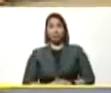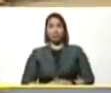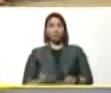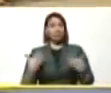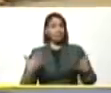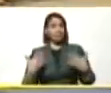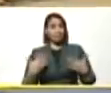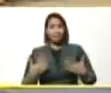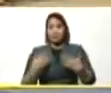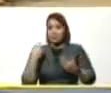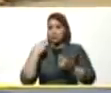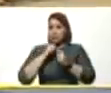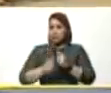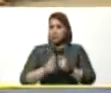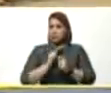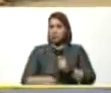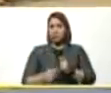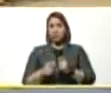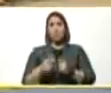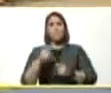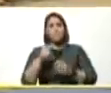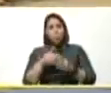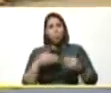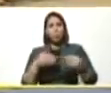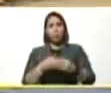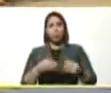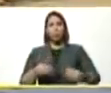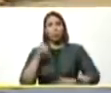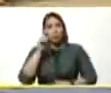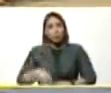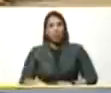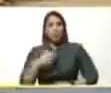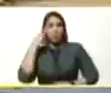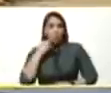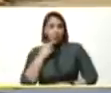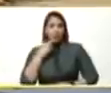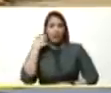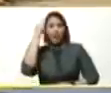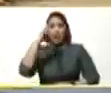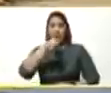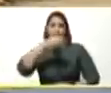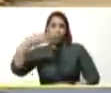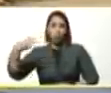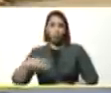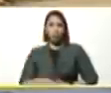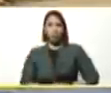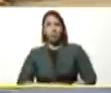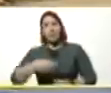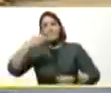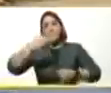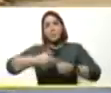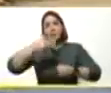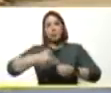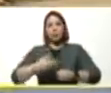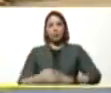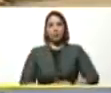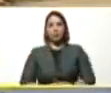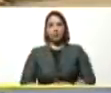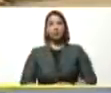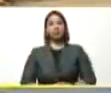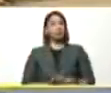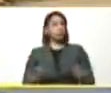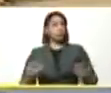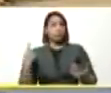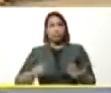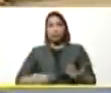pariendo los recursos en bolívares, en dólares, en euros, en petro,